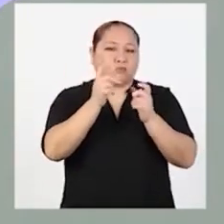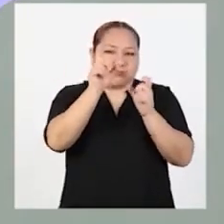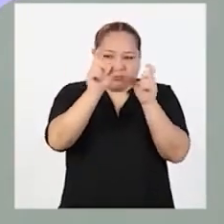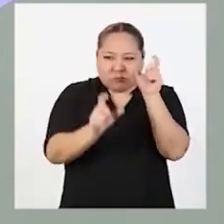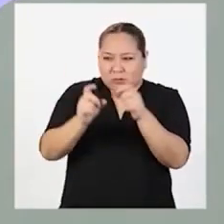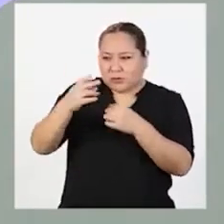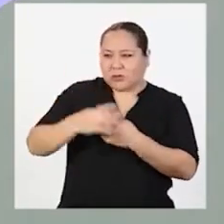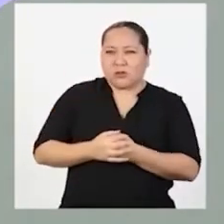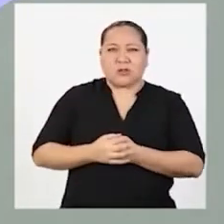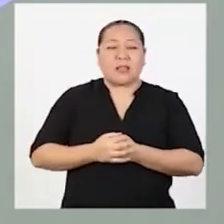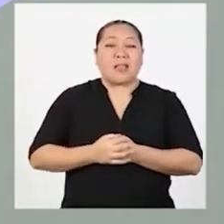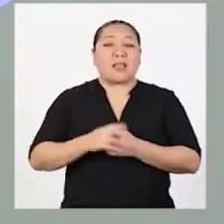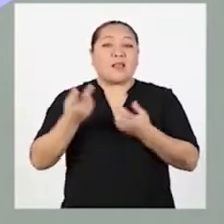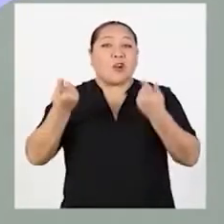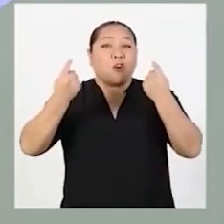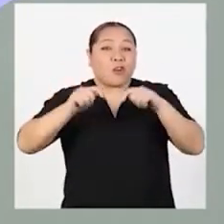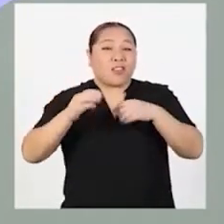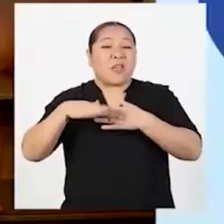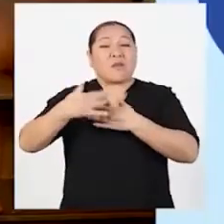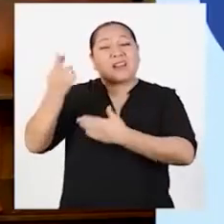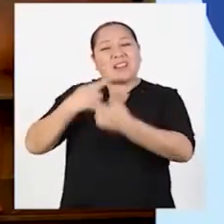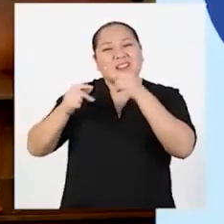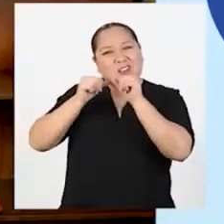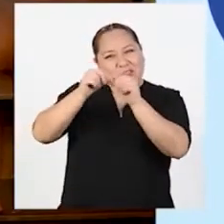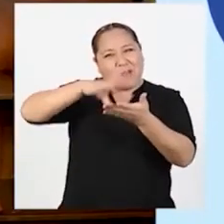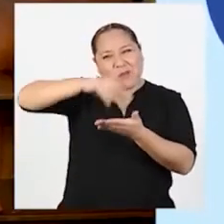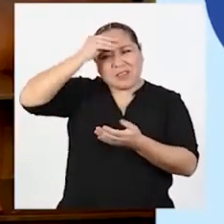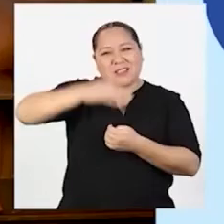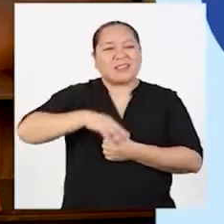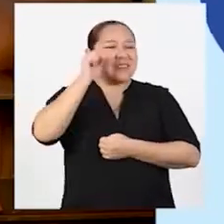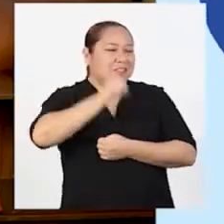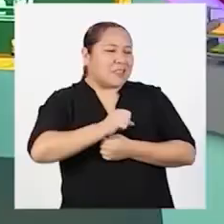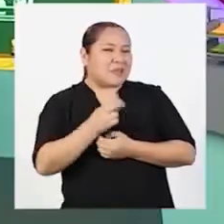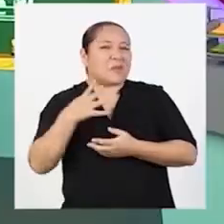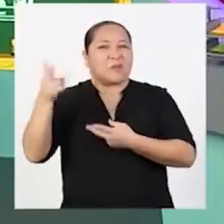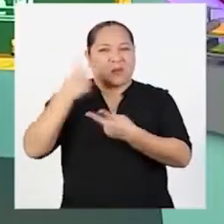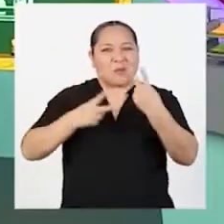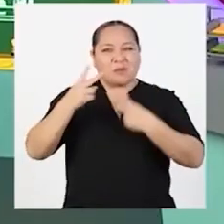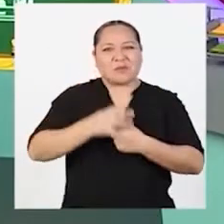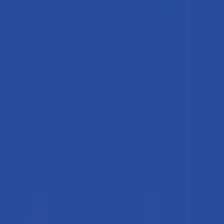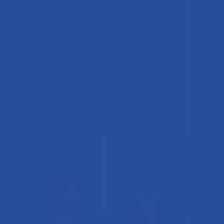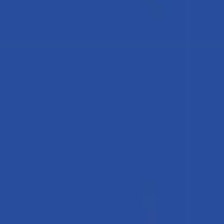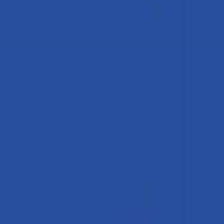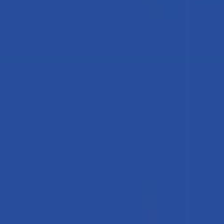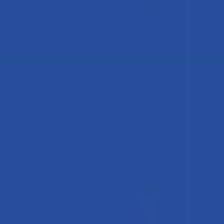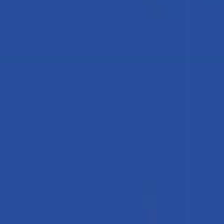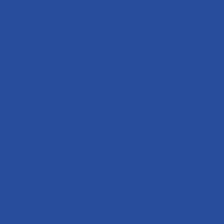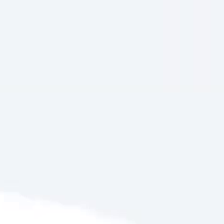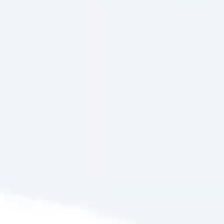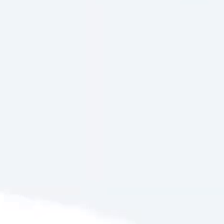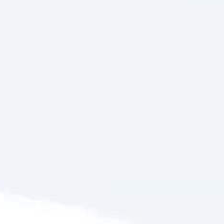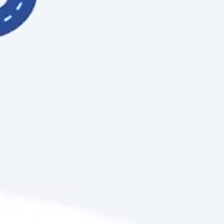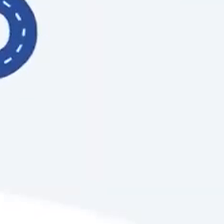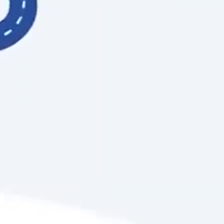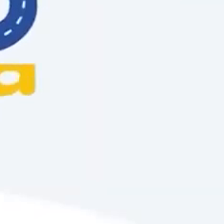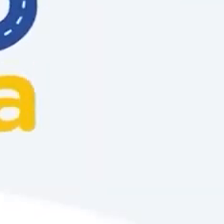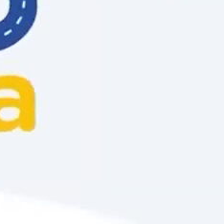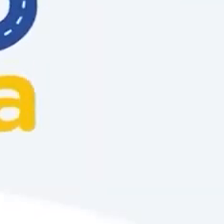ir a un corte y regresamos para seguir aprendiendo. Claro que sí, volvemos. ¡Ya volvemos!